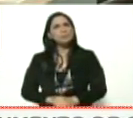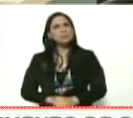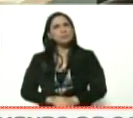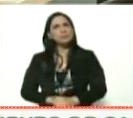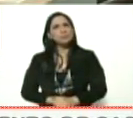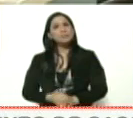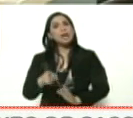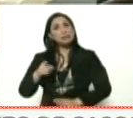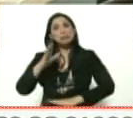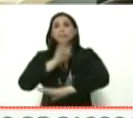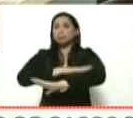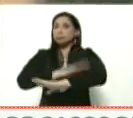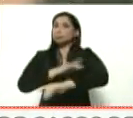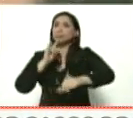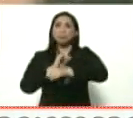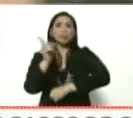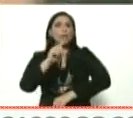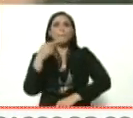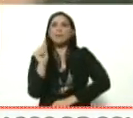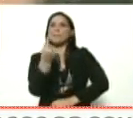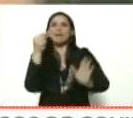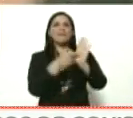Así tratan a los traidores, no es la primera vez.